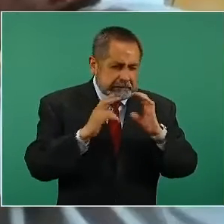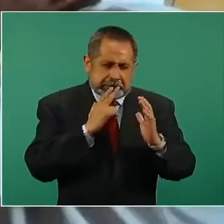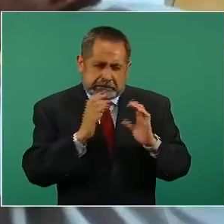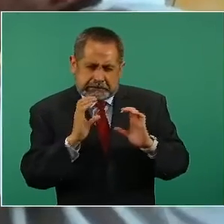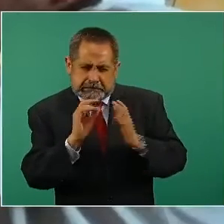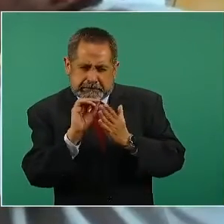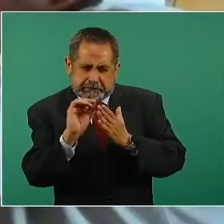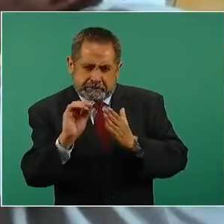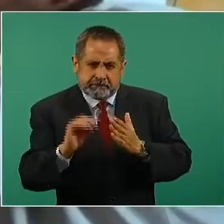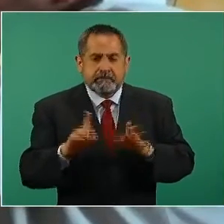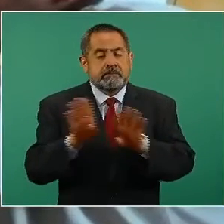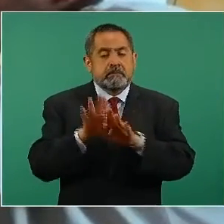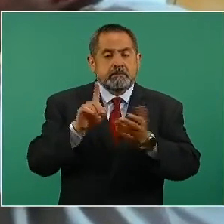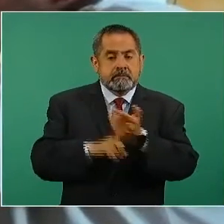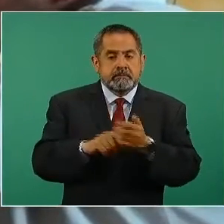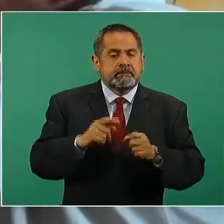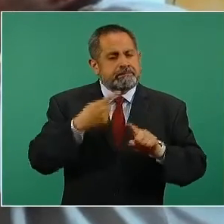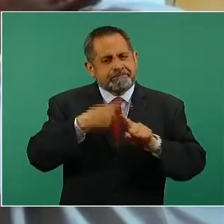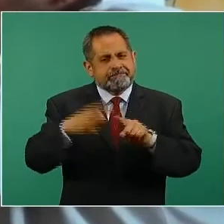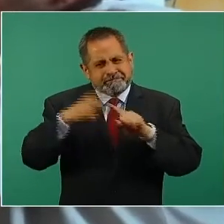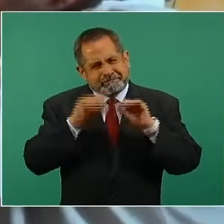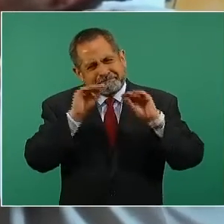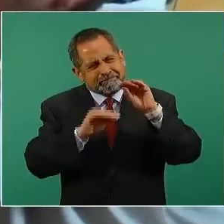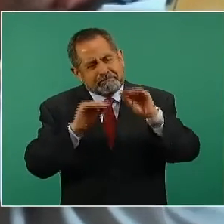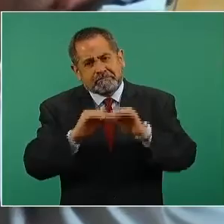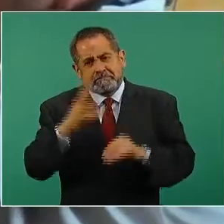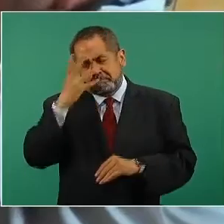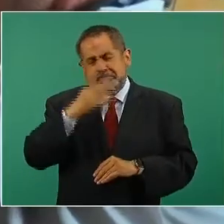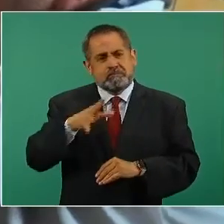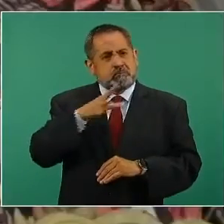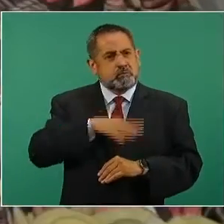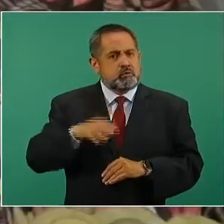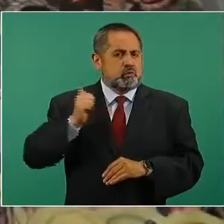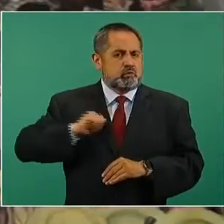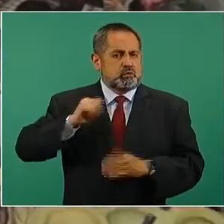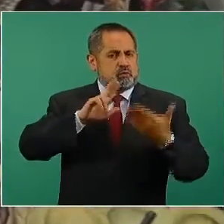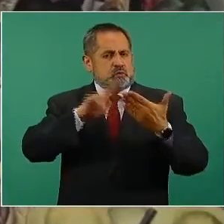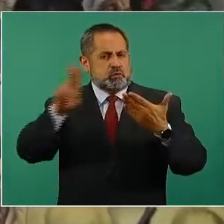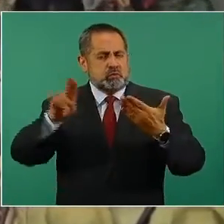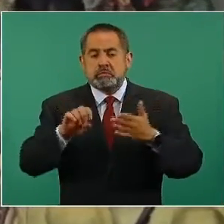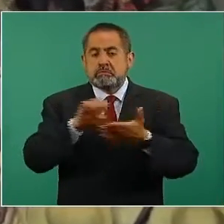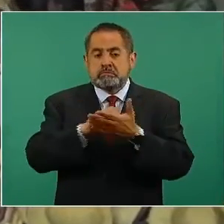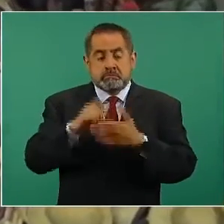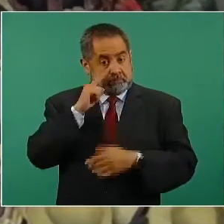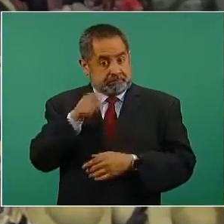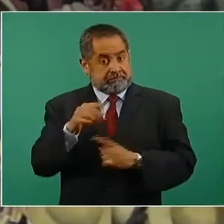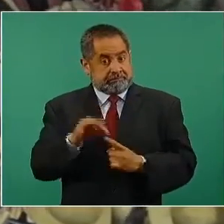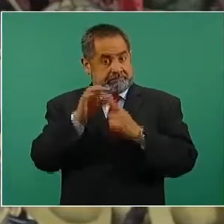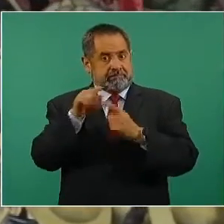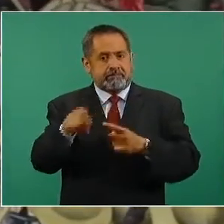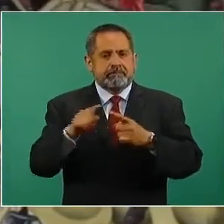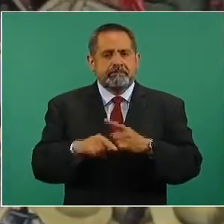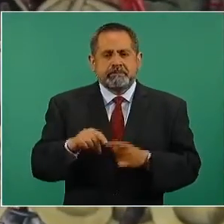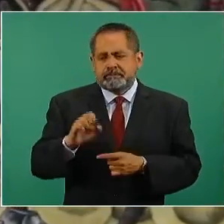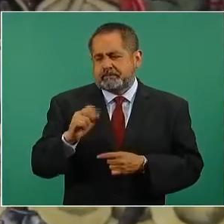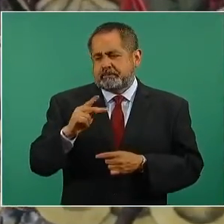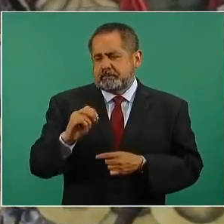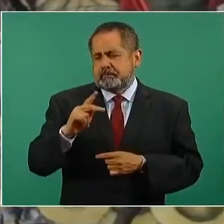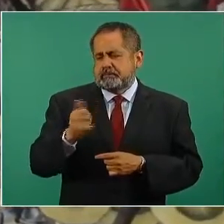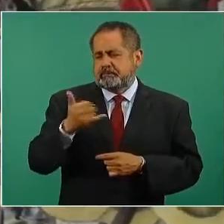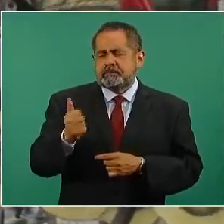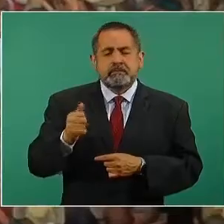la fecha han sido restaurados diversos murales de grandes pintores mexicanos, entre los que destacan Epopeya del